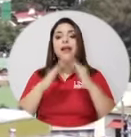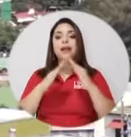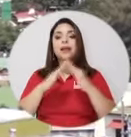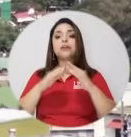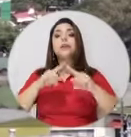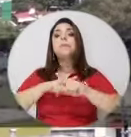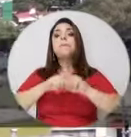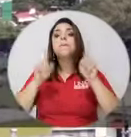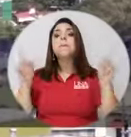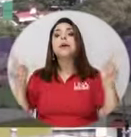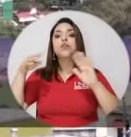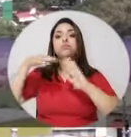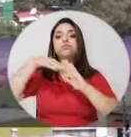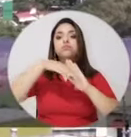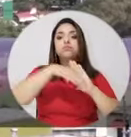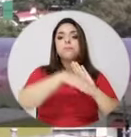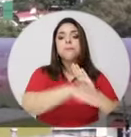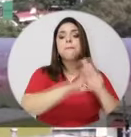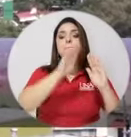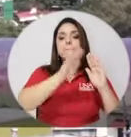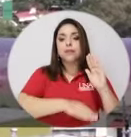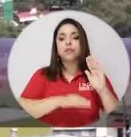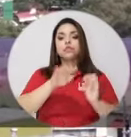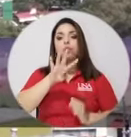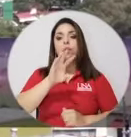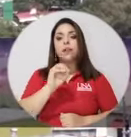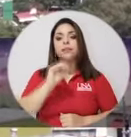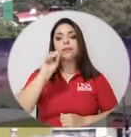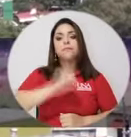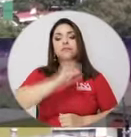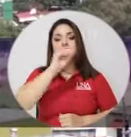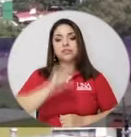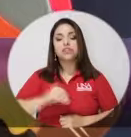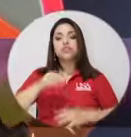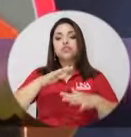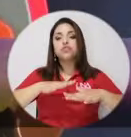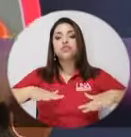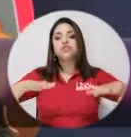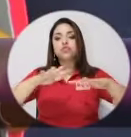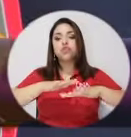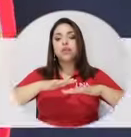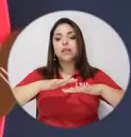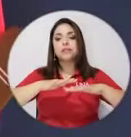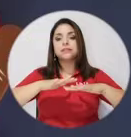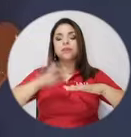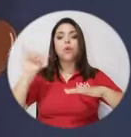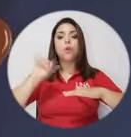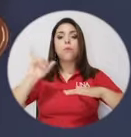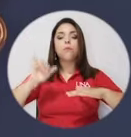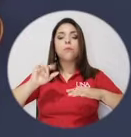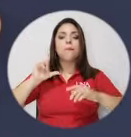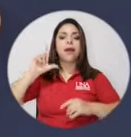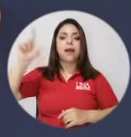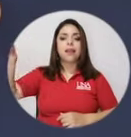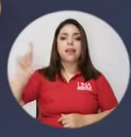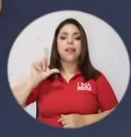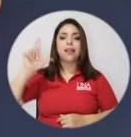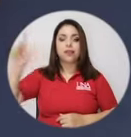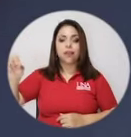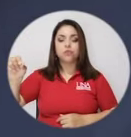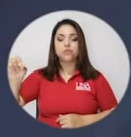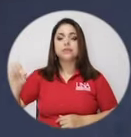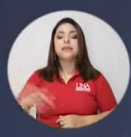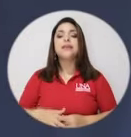hogar. Pero ojo, esto descendía a un 40% en las zonas periféricas, ¿verdad? Y la